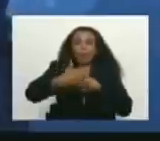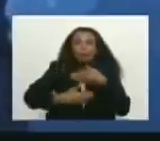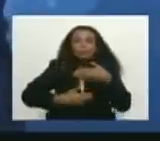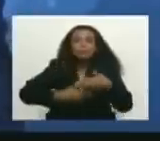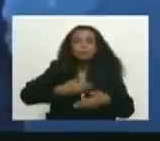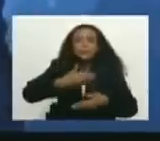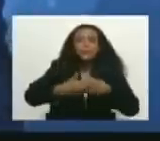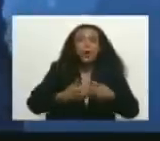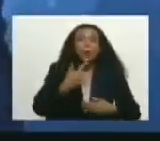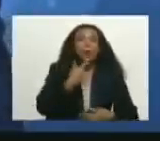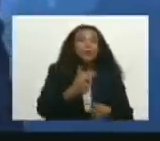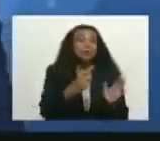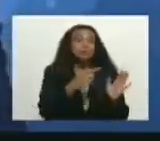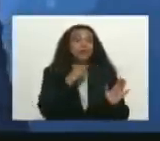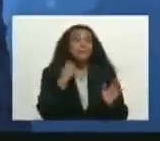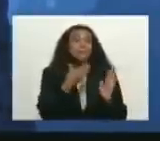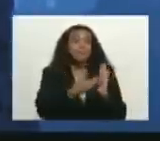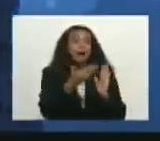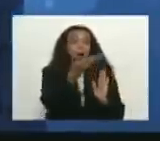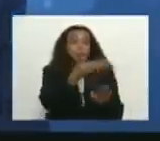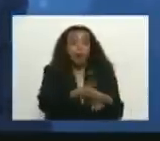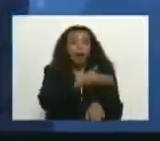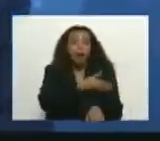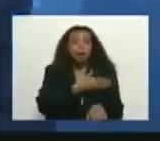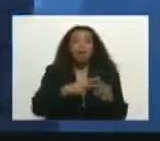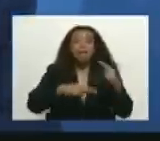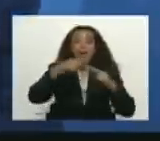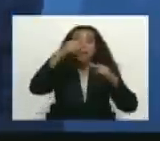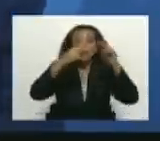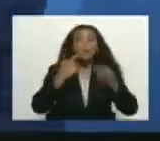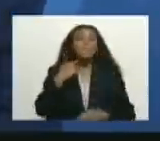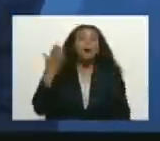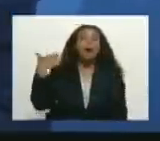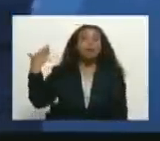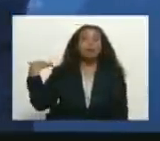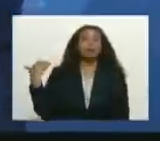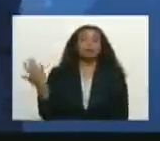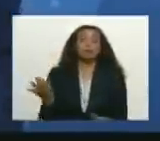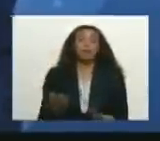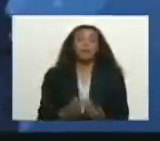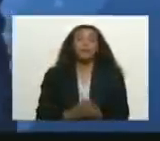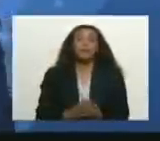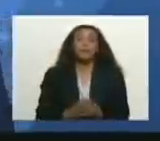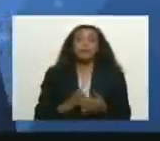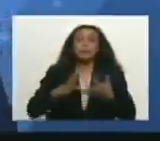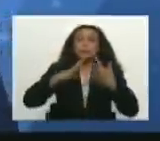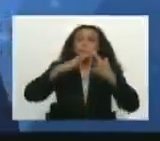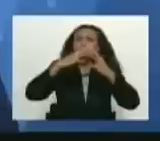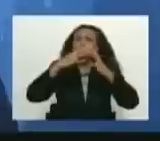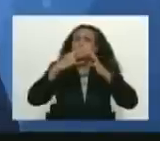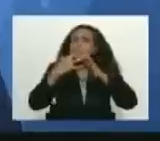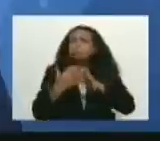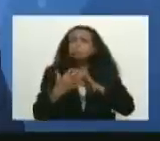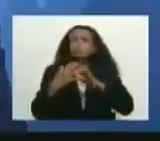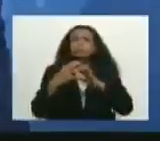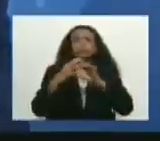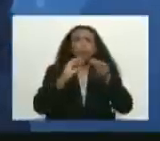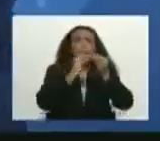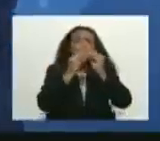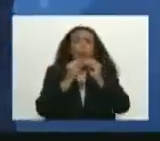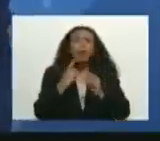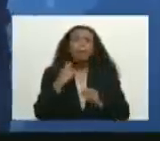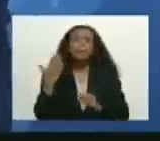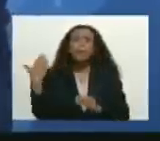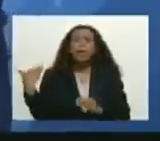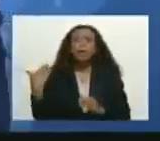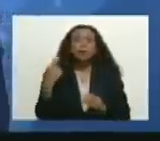Alfonso, son la infraestructura más antigua que hay en el país y, bueno, deteriorada, con materiales muy viejos. Y